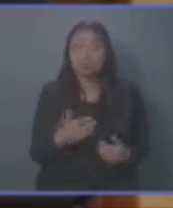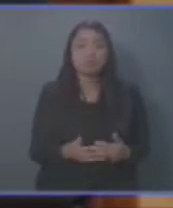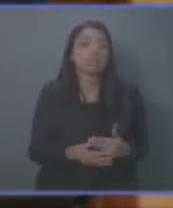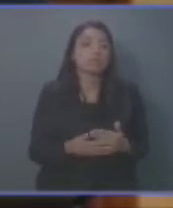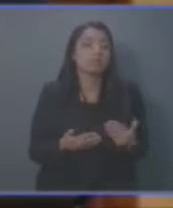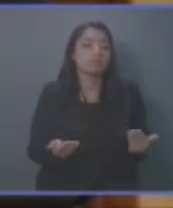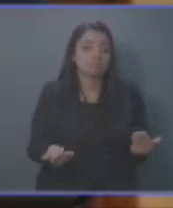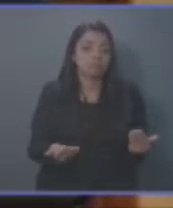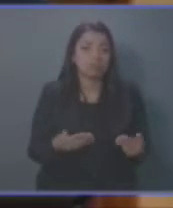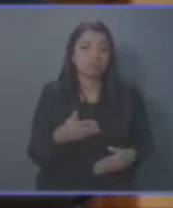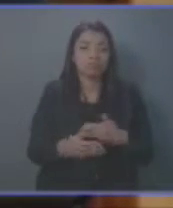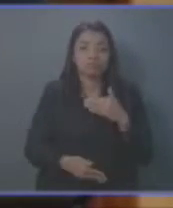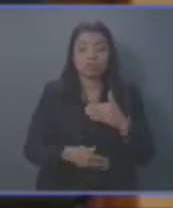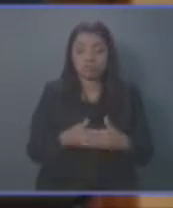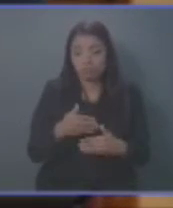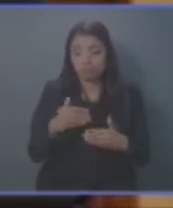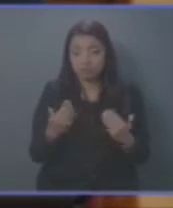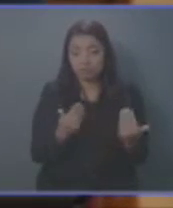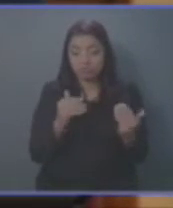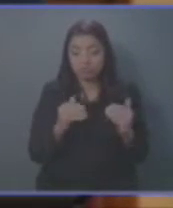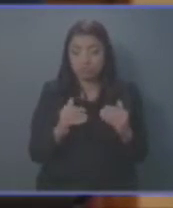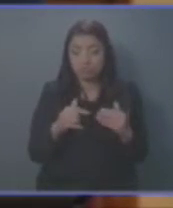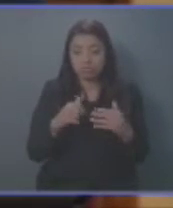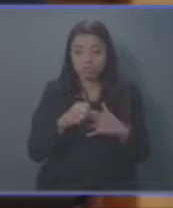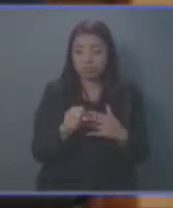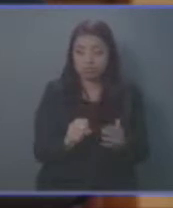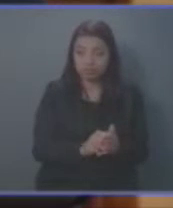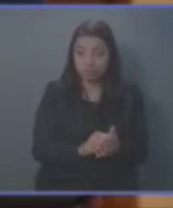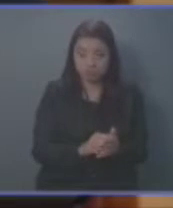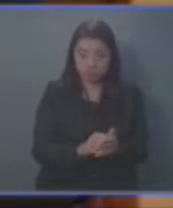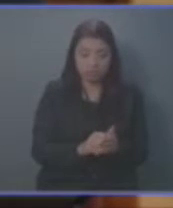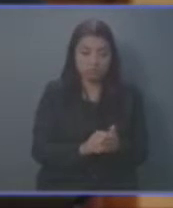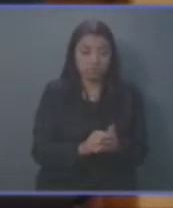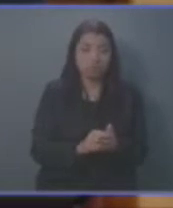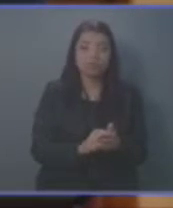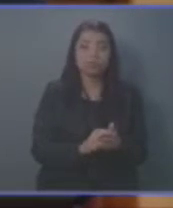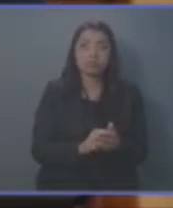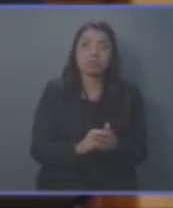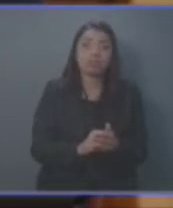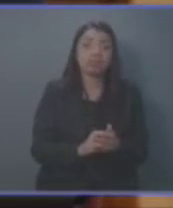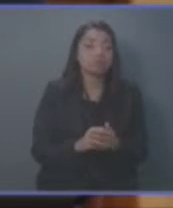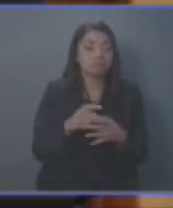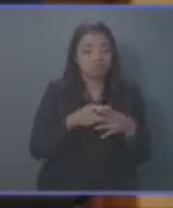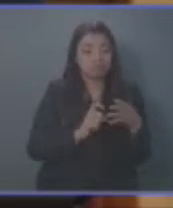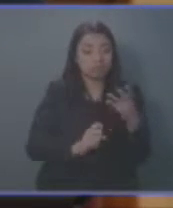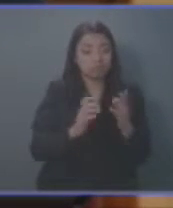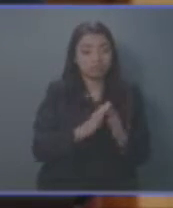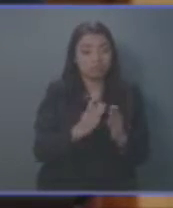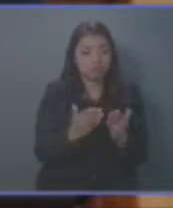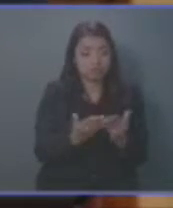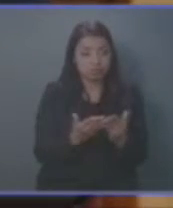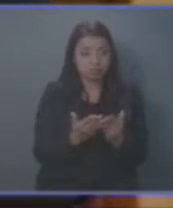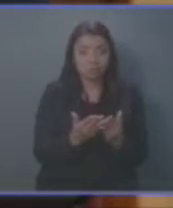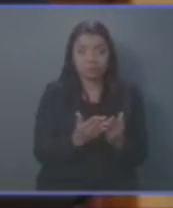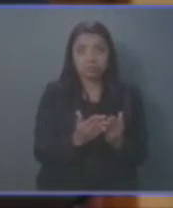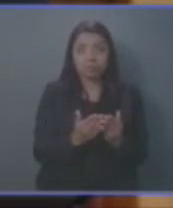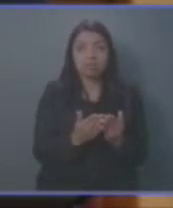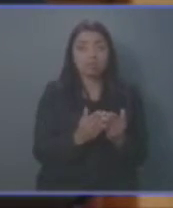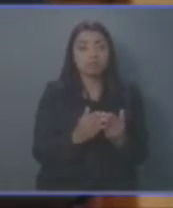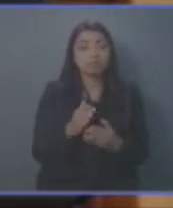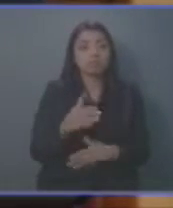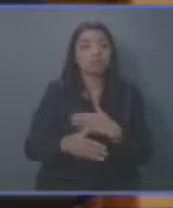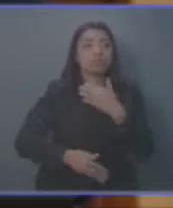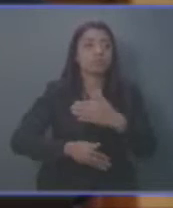de conformidad a las facultades que a esta Asamblea Legislativa le confiere la Constitución de la República, es